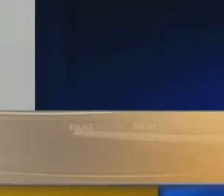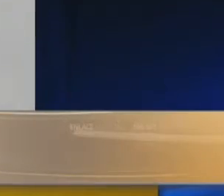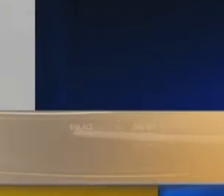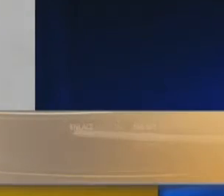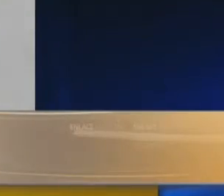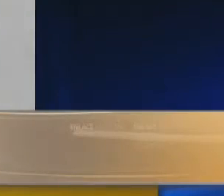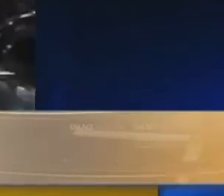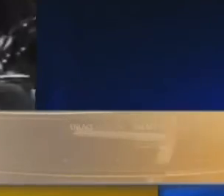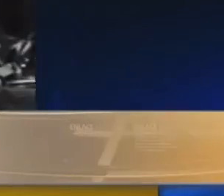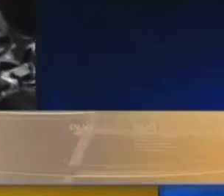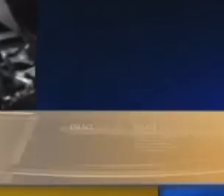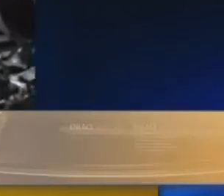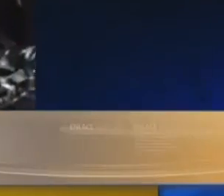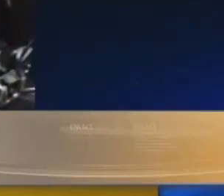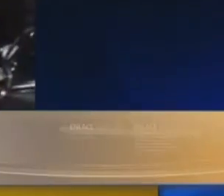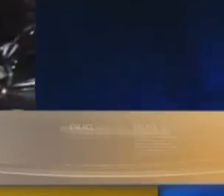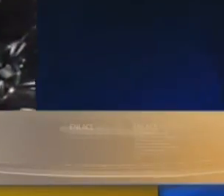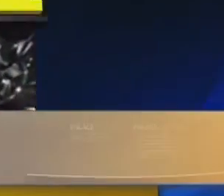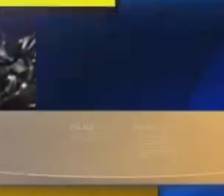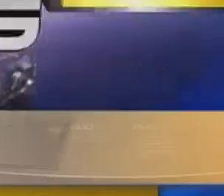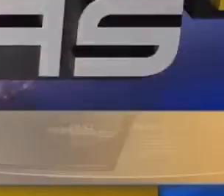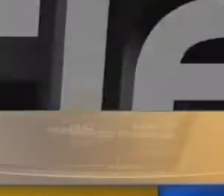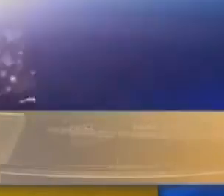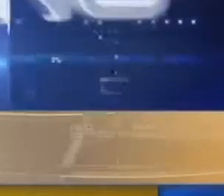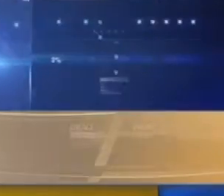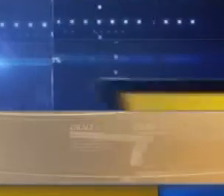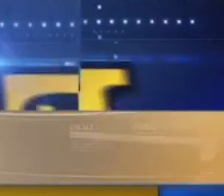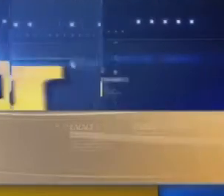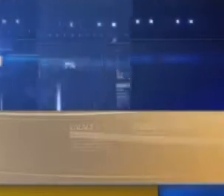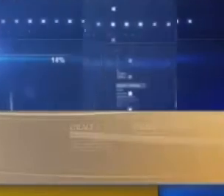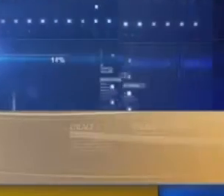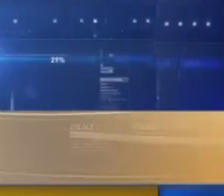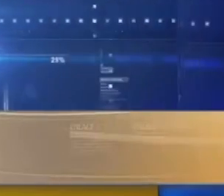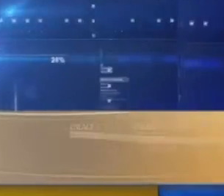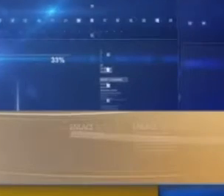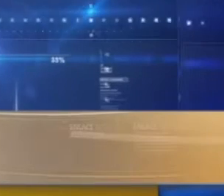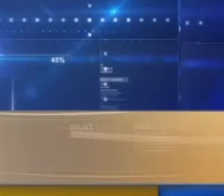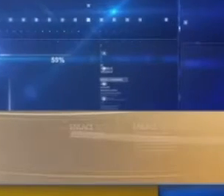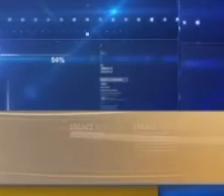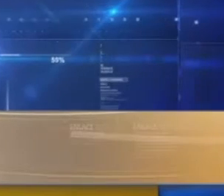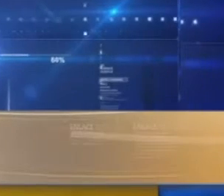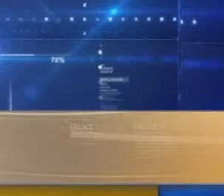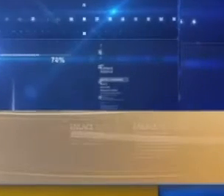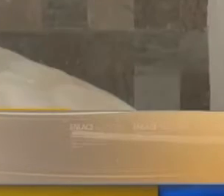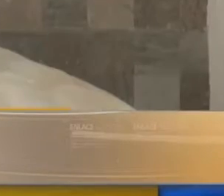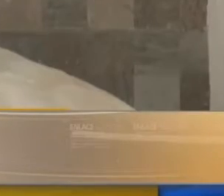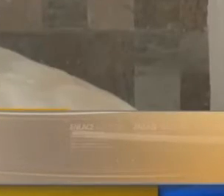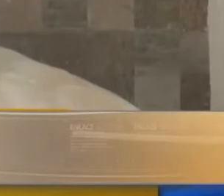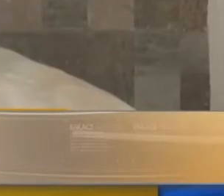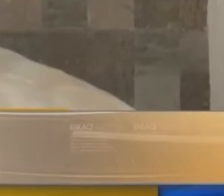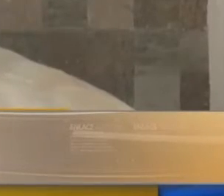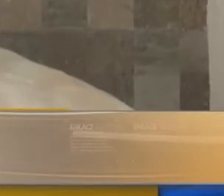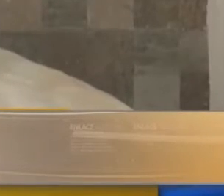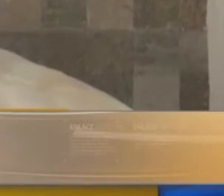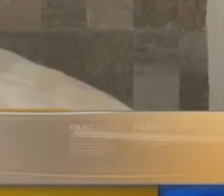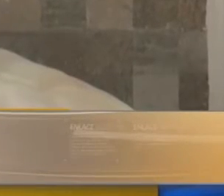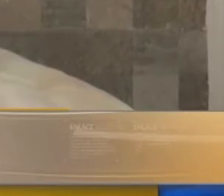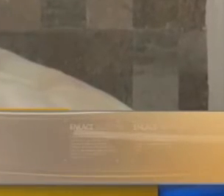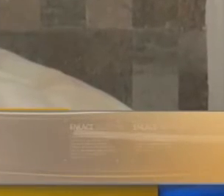se registraron en el barrio María Eugenia, comuna 7 de la ciudad. Espere en esta emisión la sección Reportero Ciudadano con nuevas denuncias de la